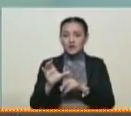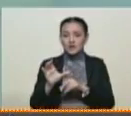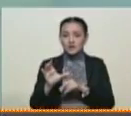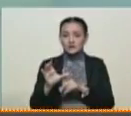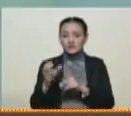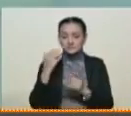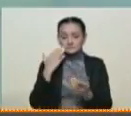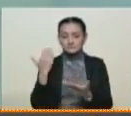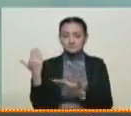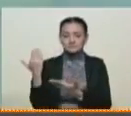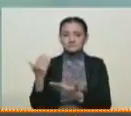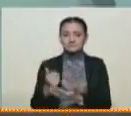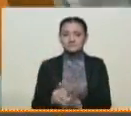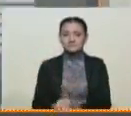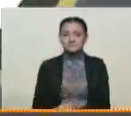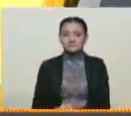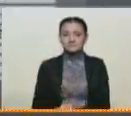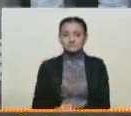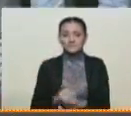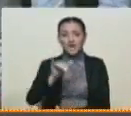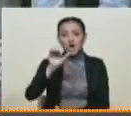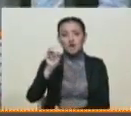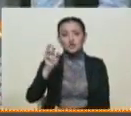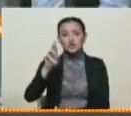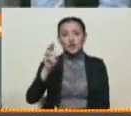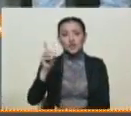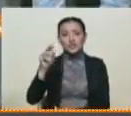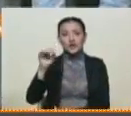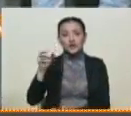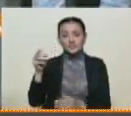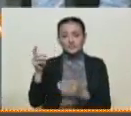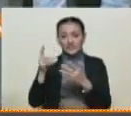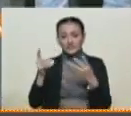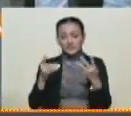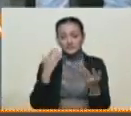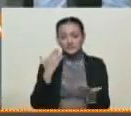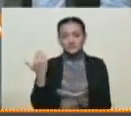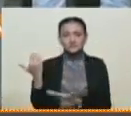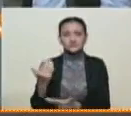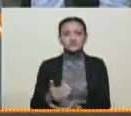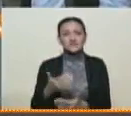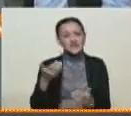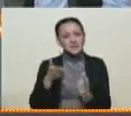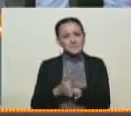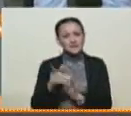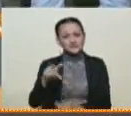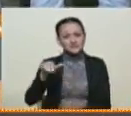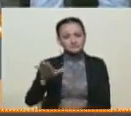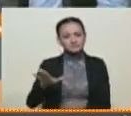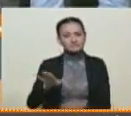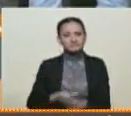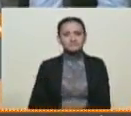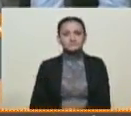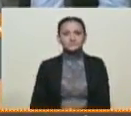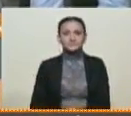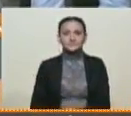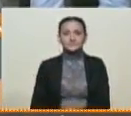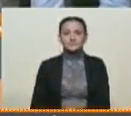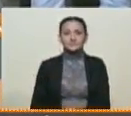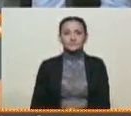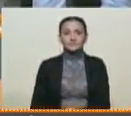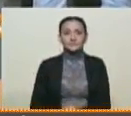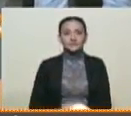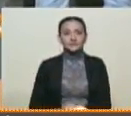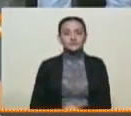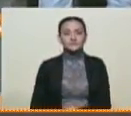este estado. Ahí está nuestra compañera Jordana Chacón con todos los detalles. Jordana, cuéntanos tú qué ocurre en esta entidad. Una propuesta para